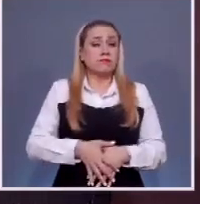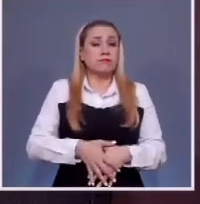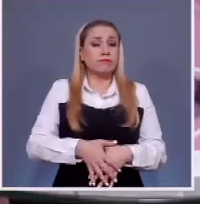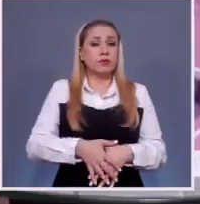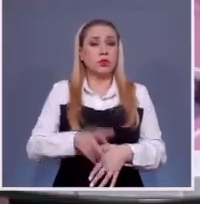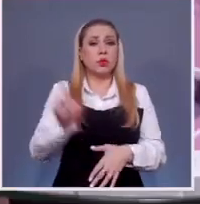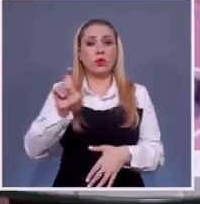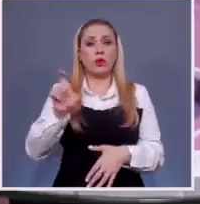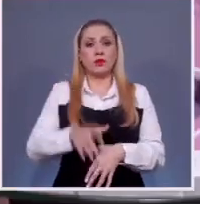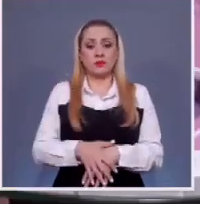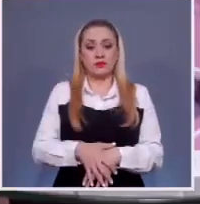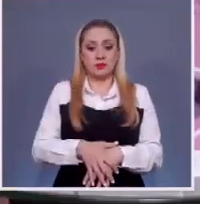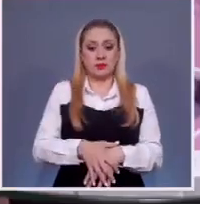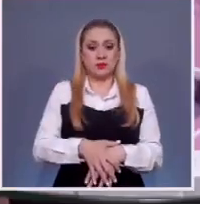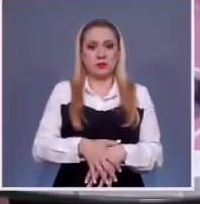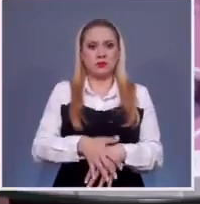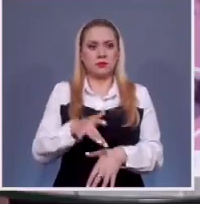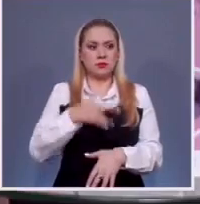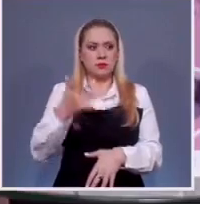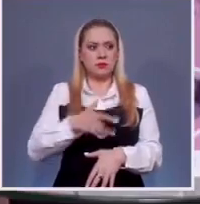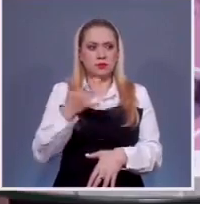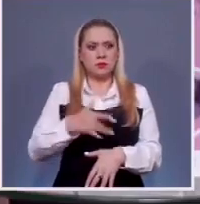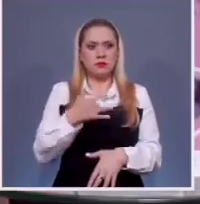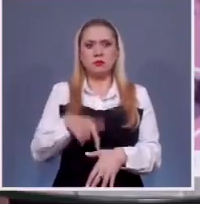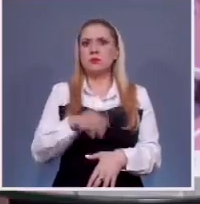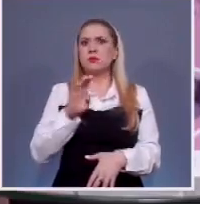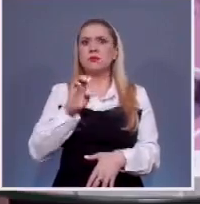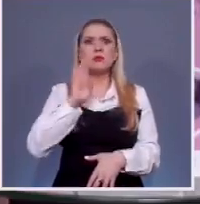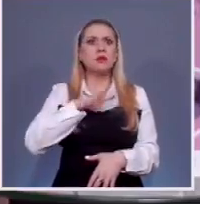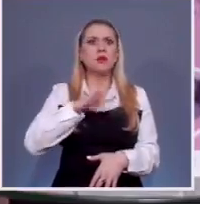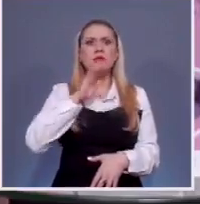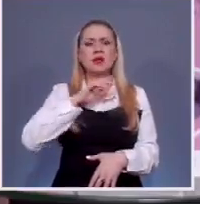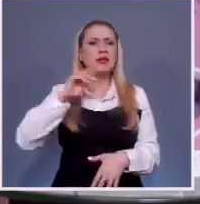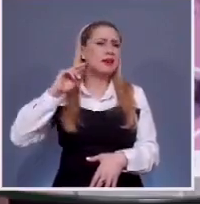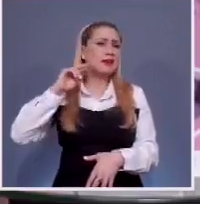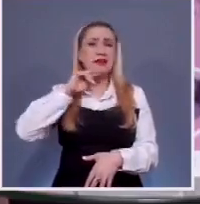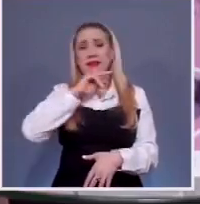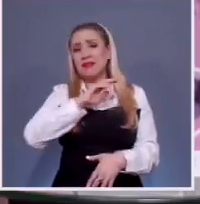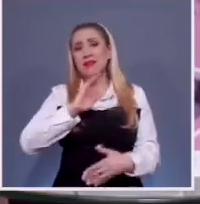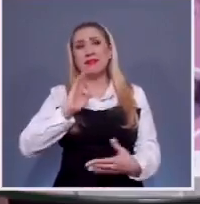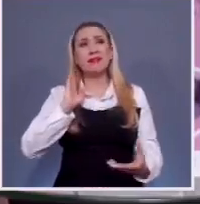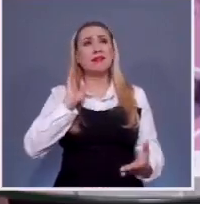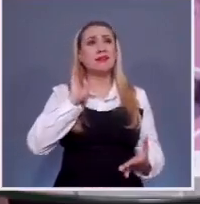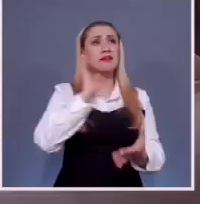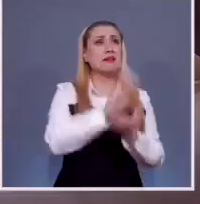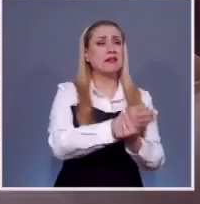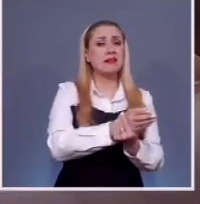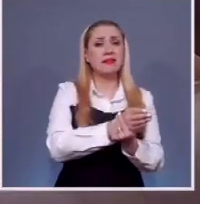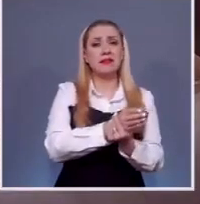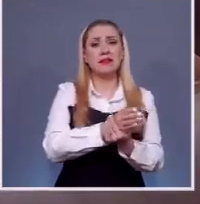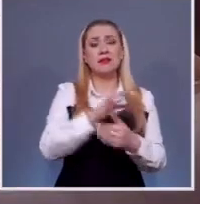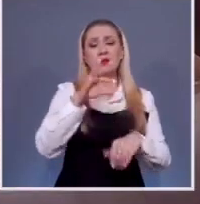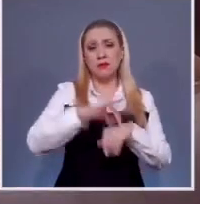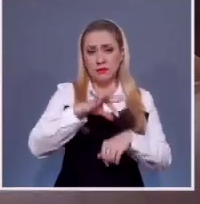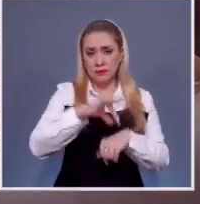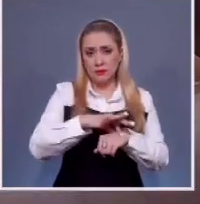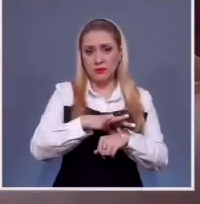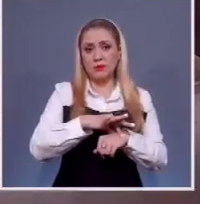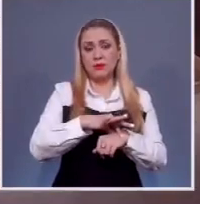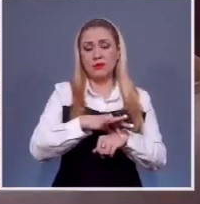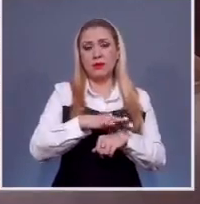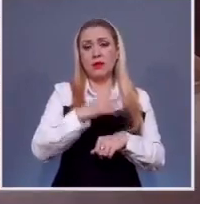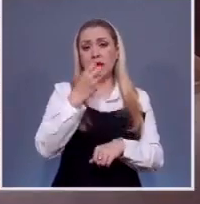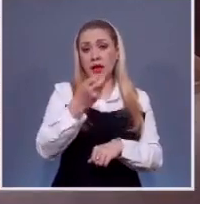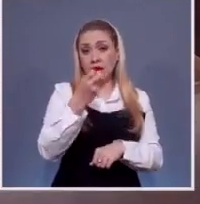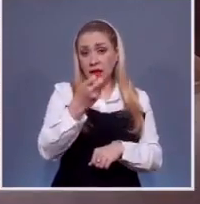embarazo sintió que ese bebé no se movía, inmediatamente tomó acción y llevó a cabo las medidas que debía hacer. Esa información, si ella lo hubiera recibido en